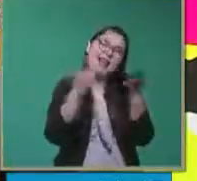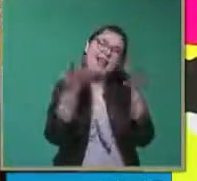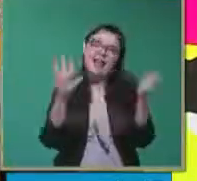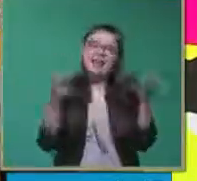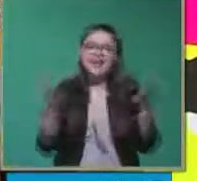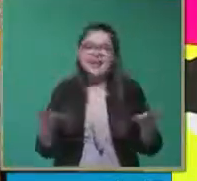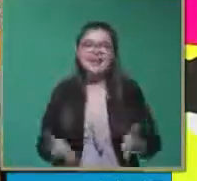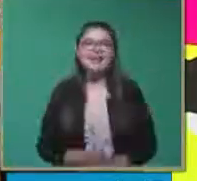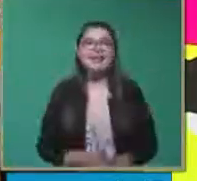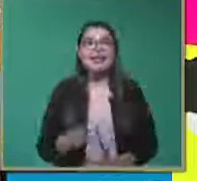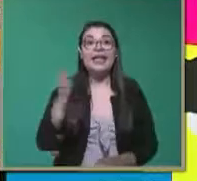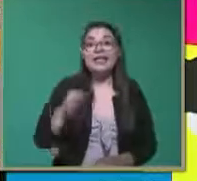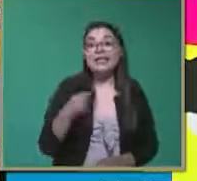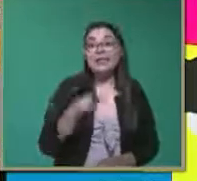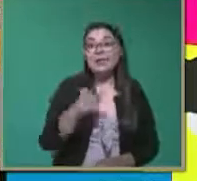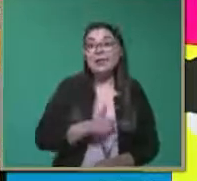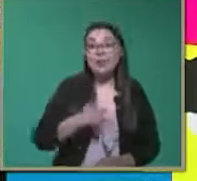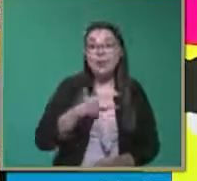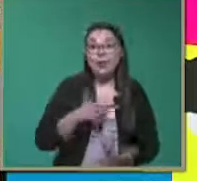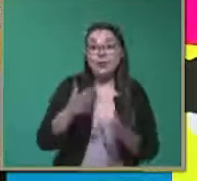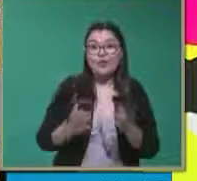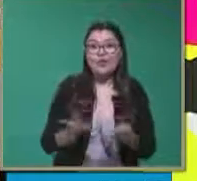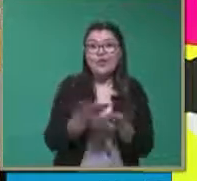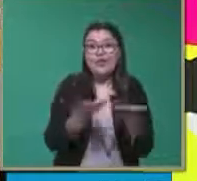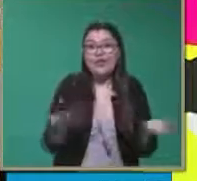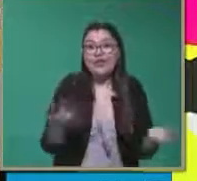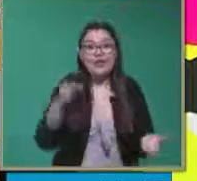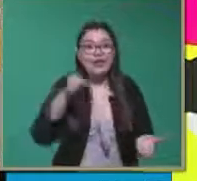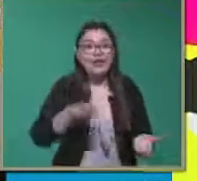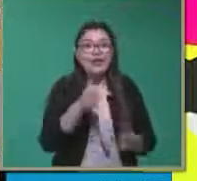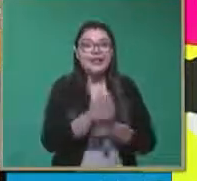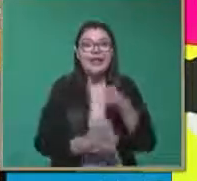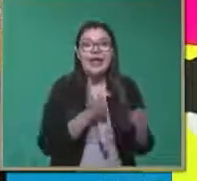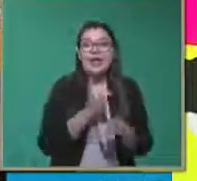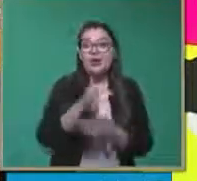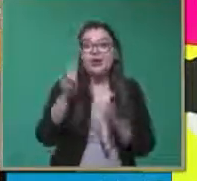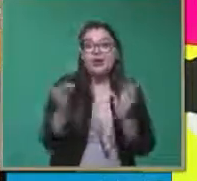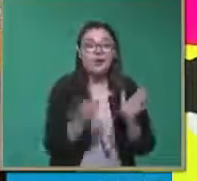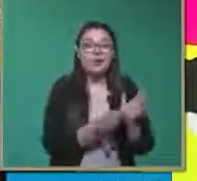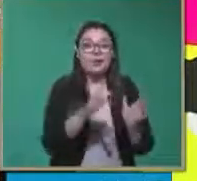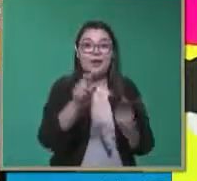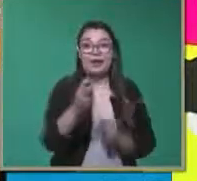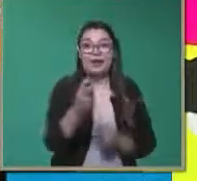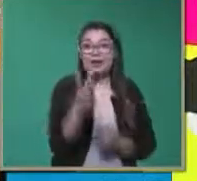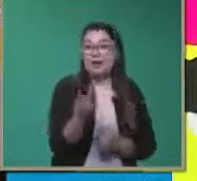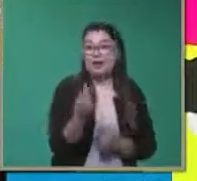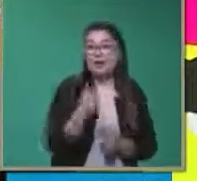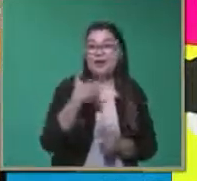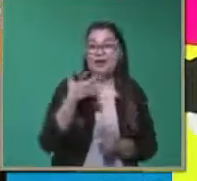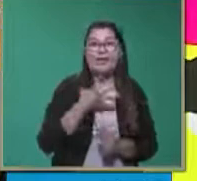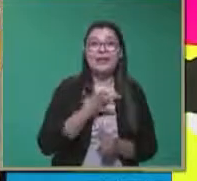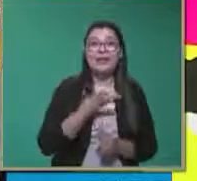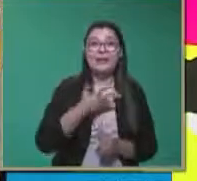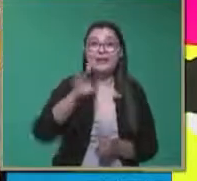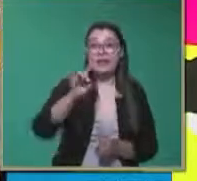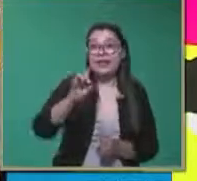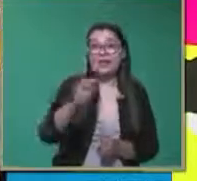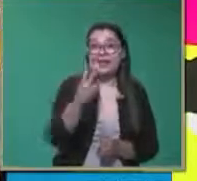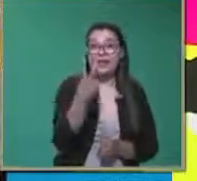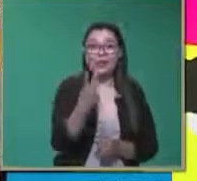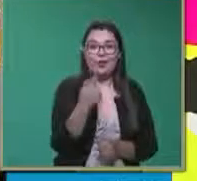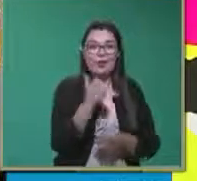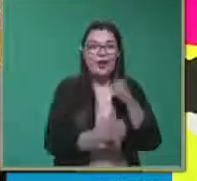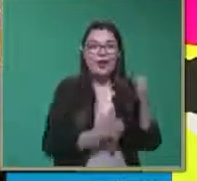gracias. Es un placer estar aquí con ustedes. Por cierto, este año 2022 cumplo ya 30 años de colaborar aquí con invitados siempre a